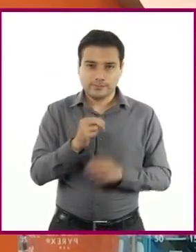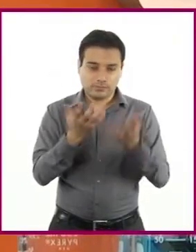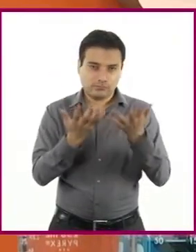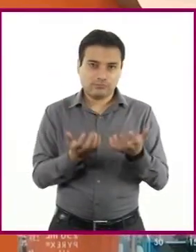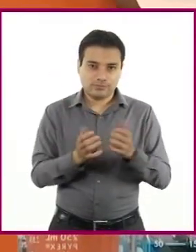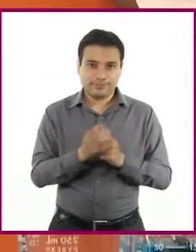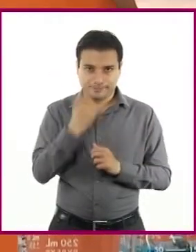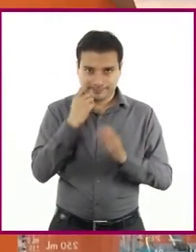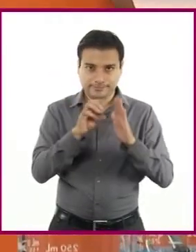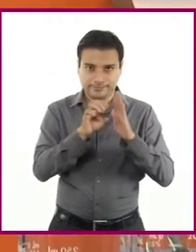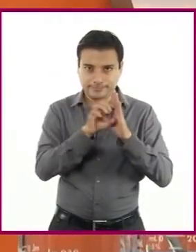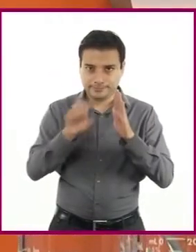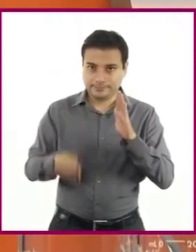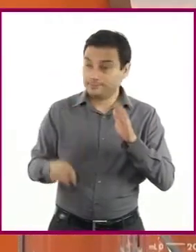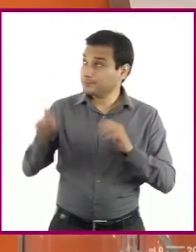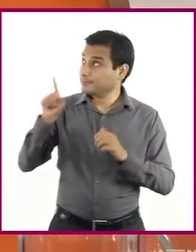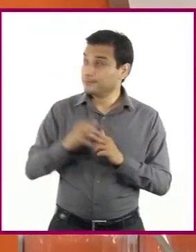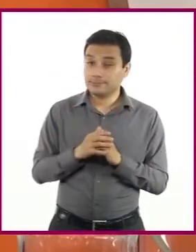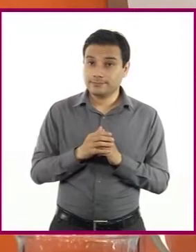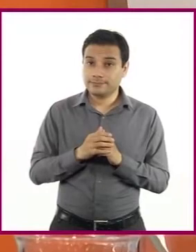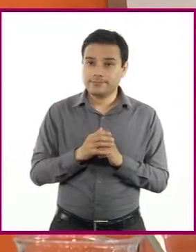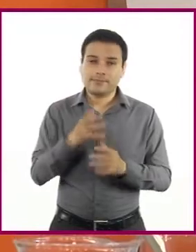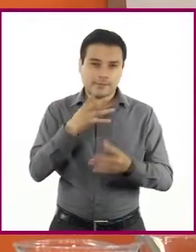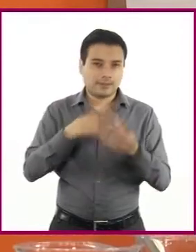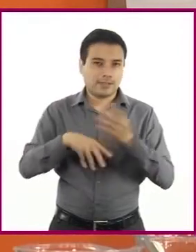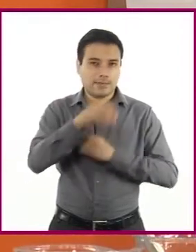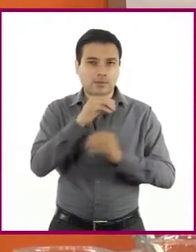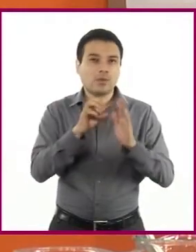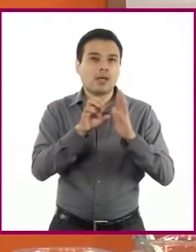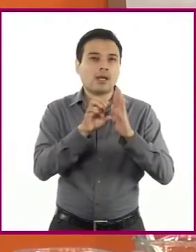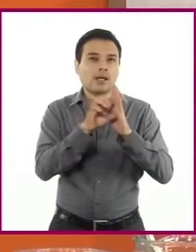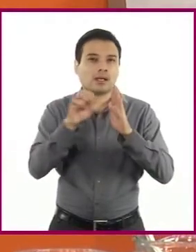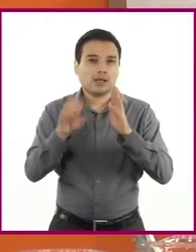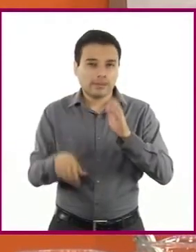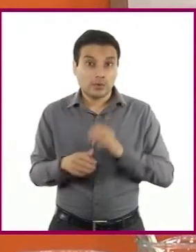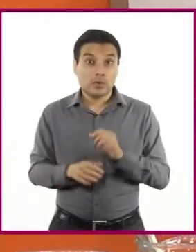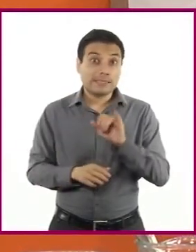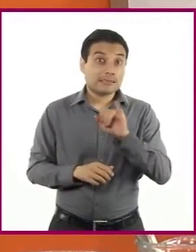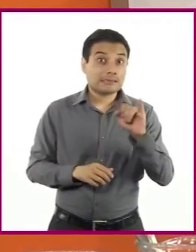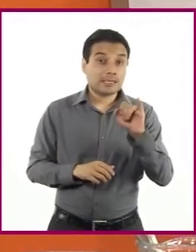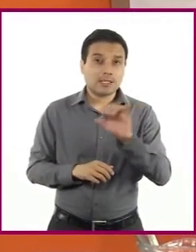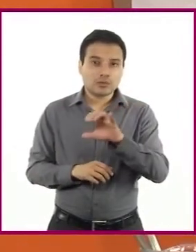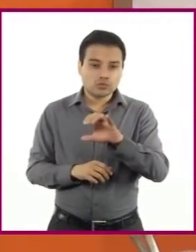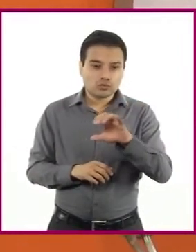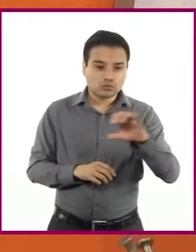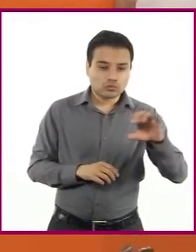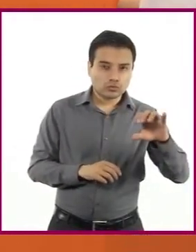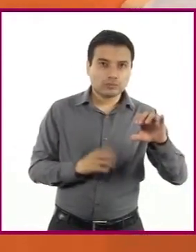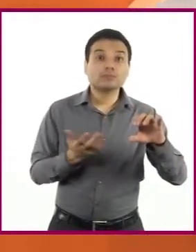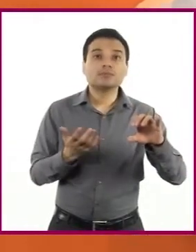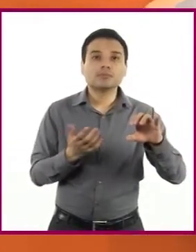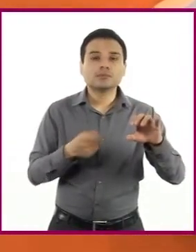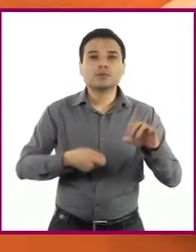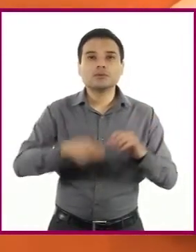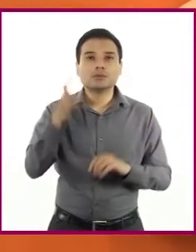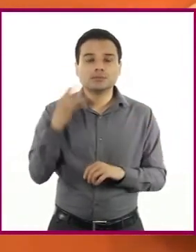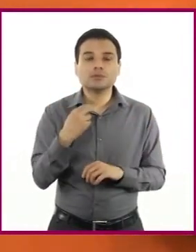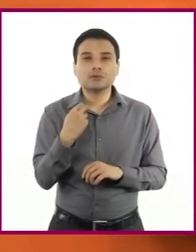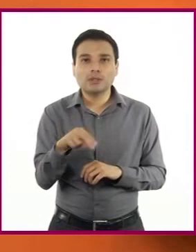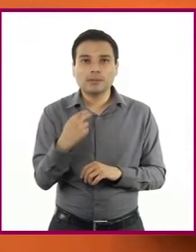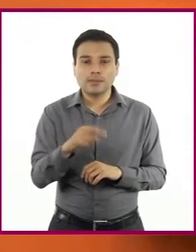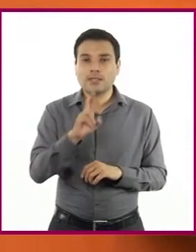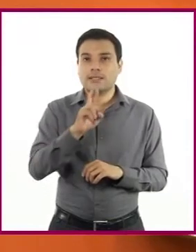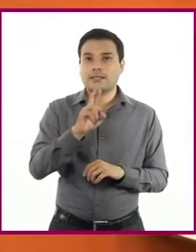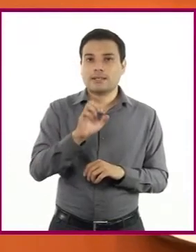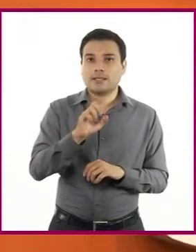tabla. En cambio, si pasa una posición hacia la izquierda, entonces se dice que se ha